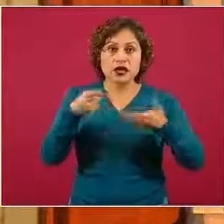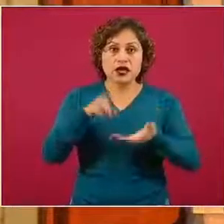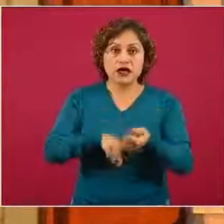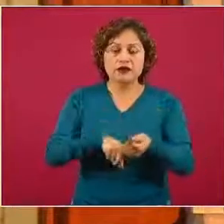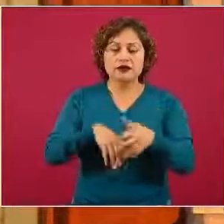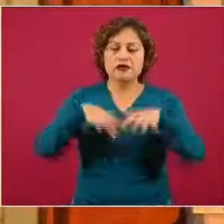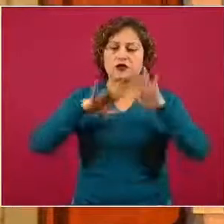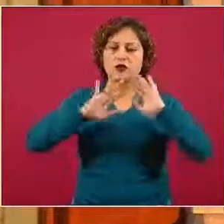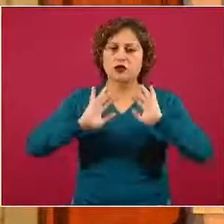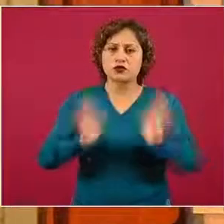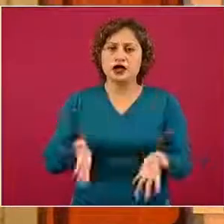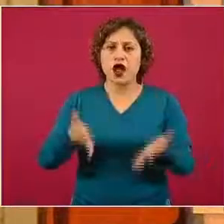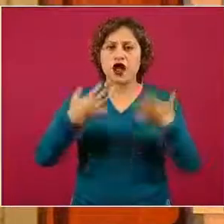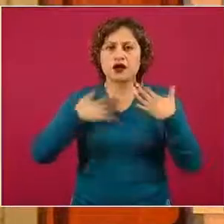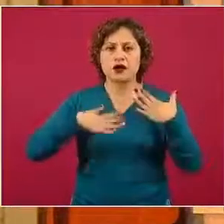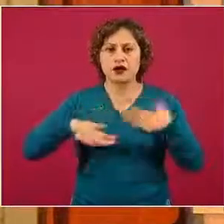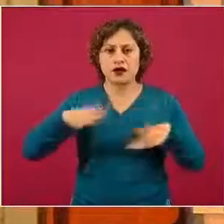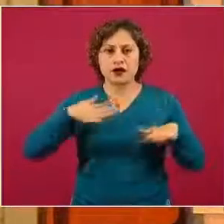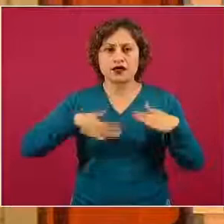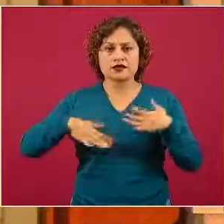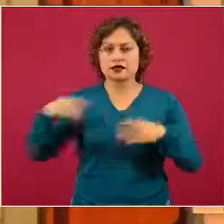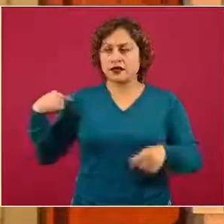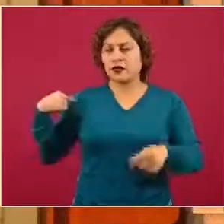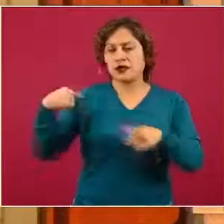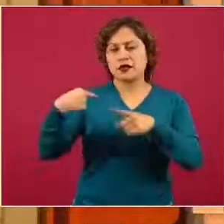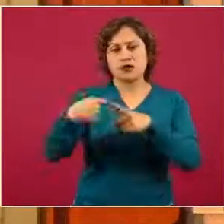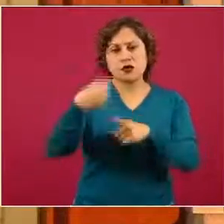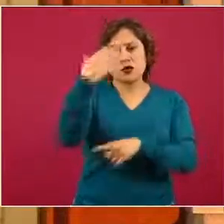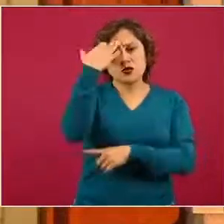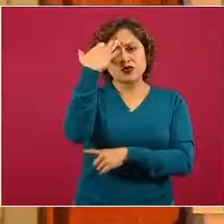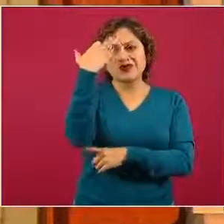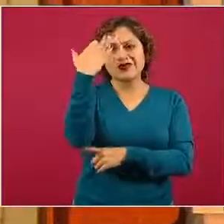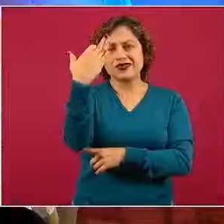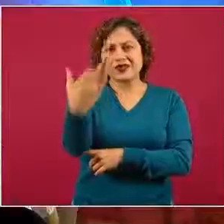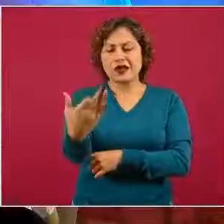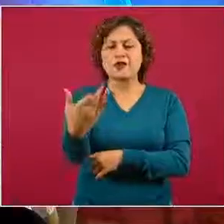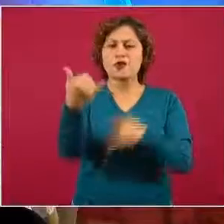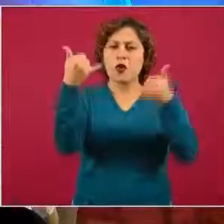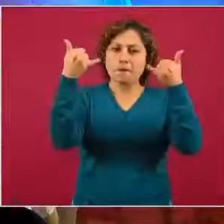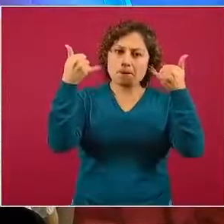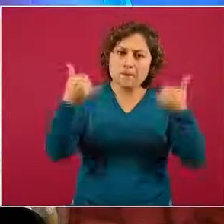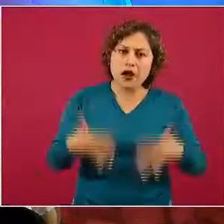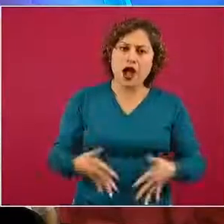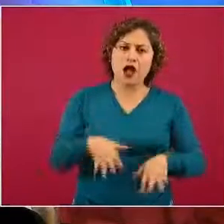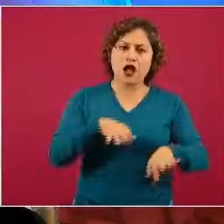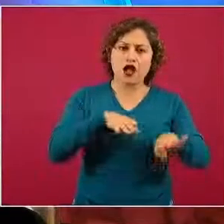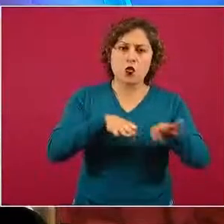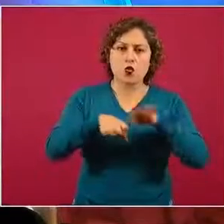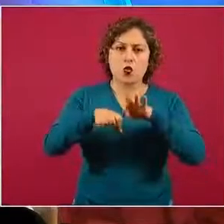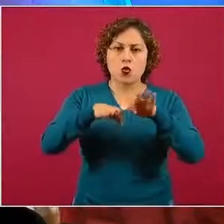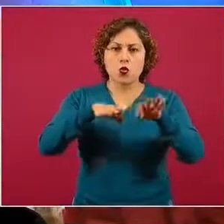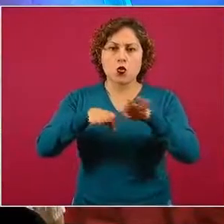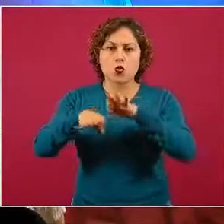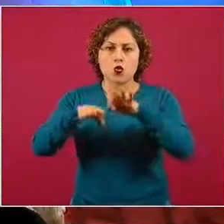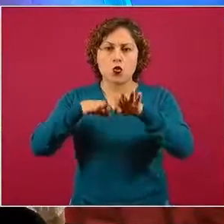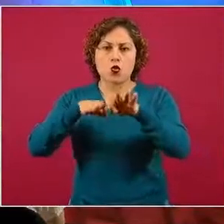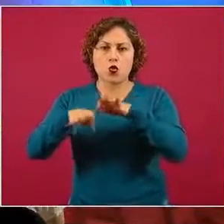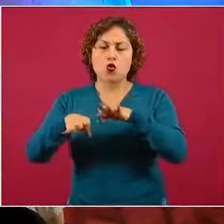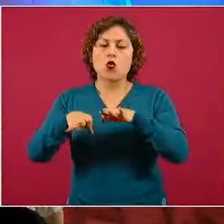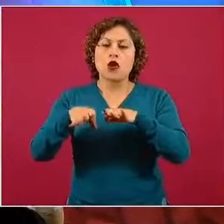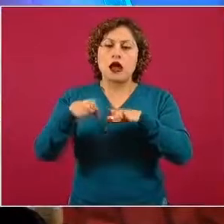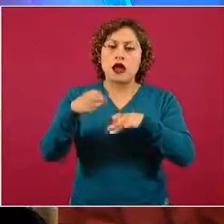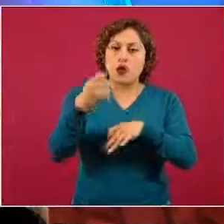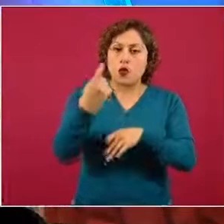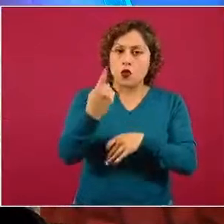han estado no solamente en una guardia, sino a veces en 2 o a veces hasta en 3 guardias, atendiendo todas